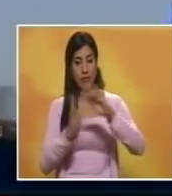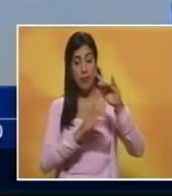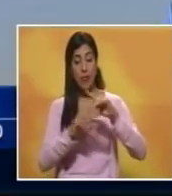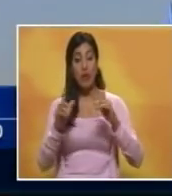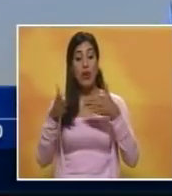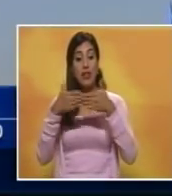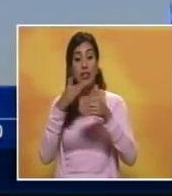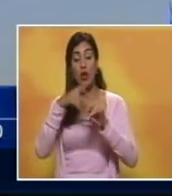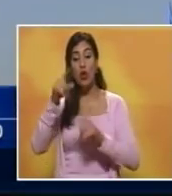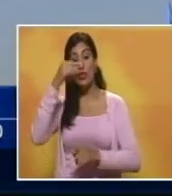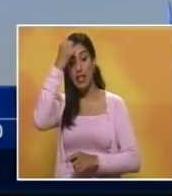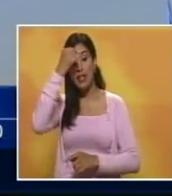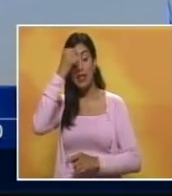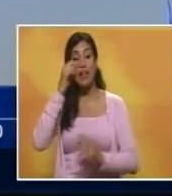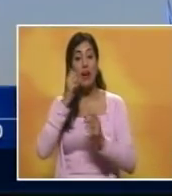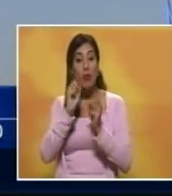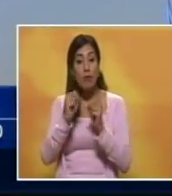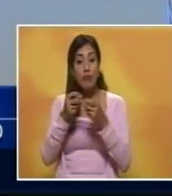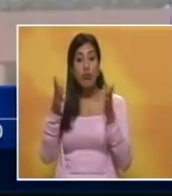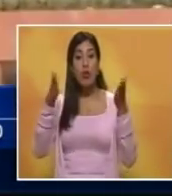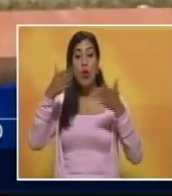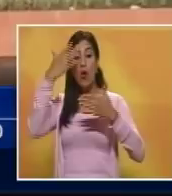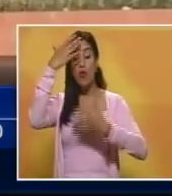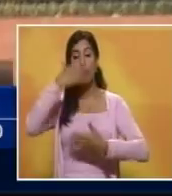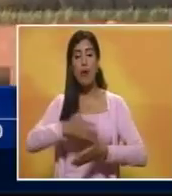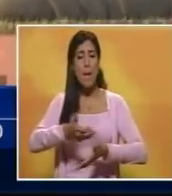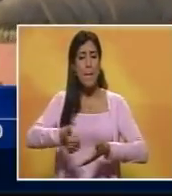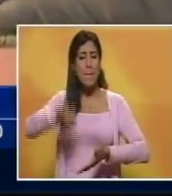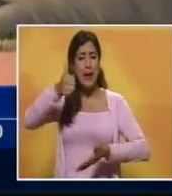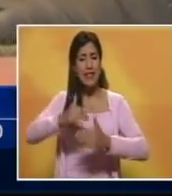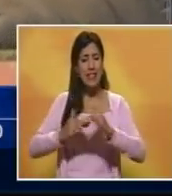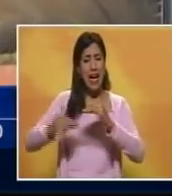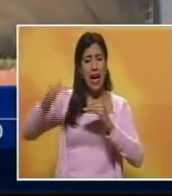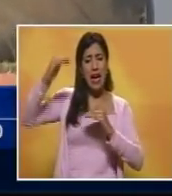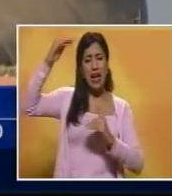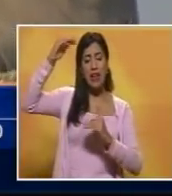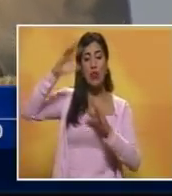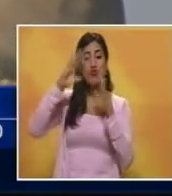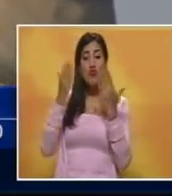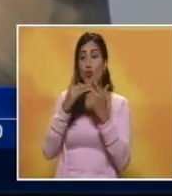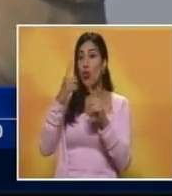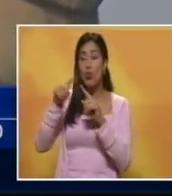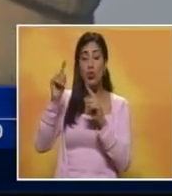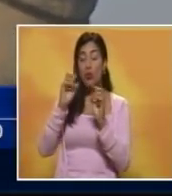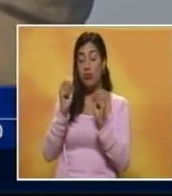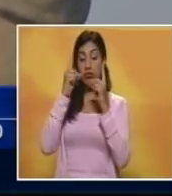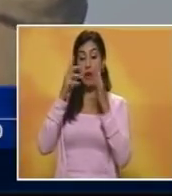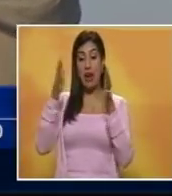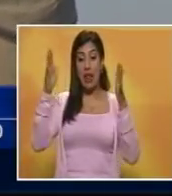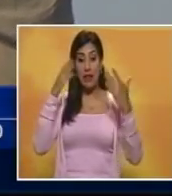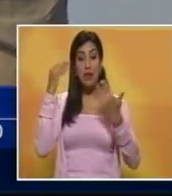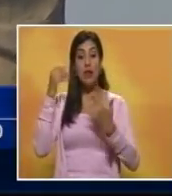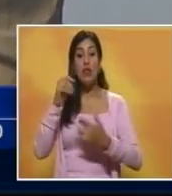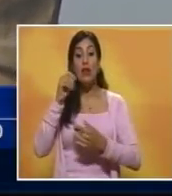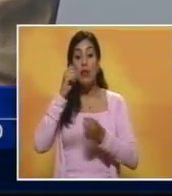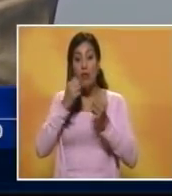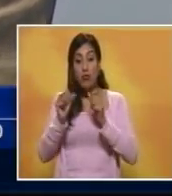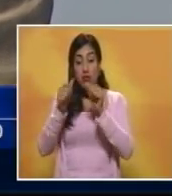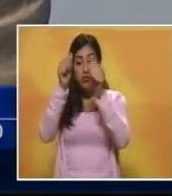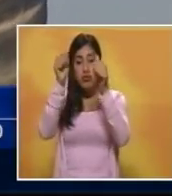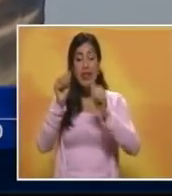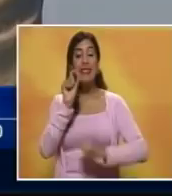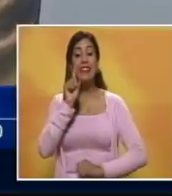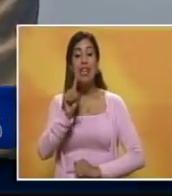Y cerramos en India, donde fue inaugurada la estatua más alta del mundo. El monumento, escuchen bien,